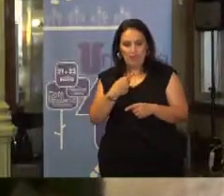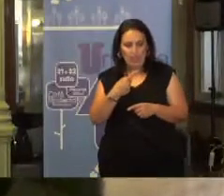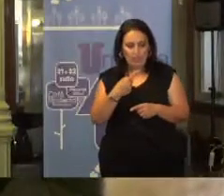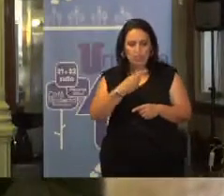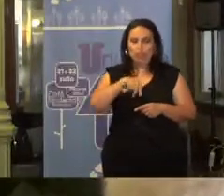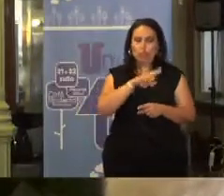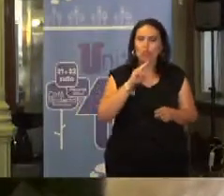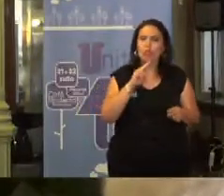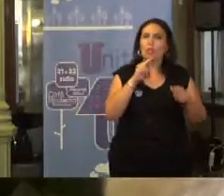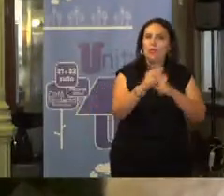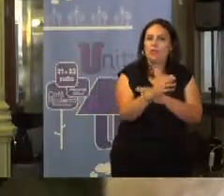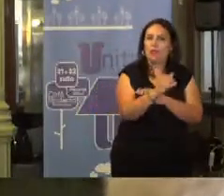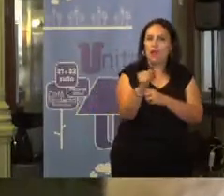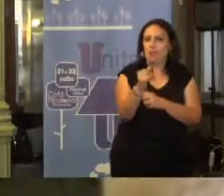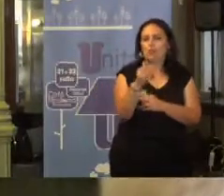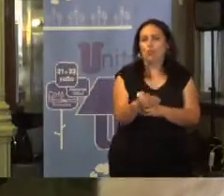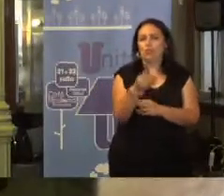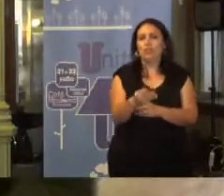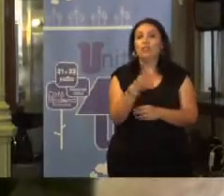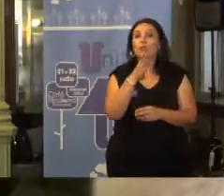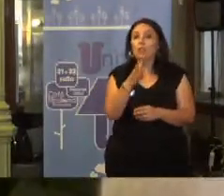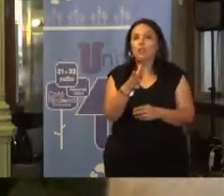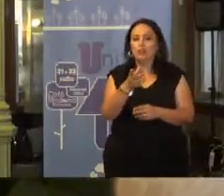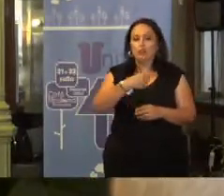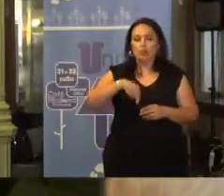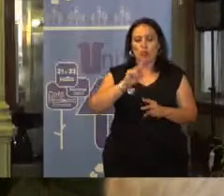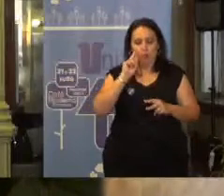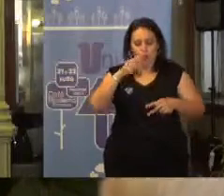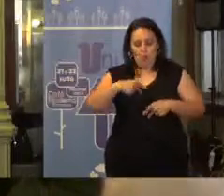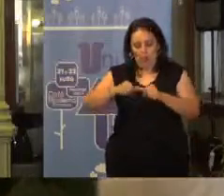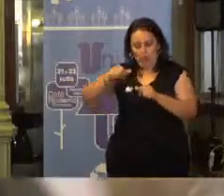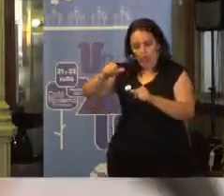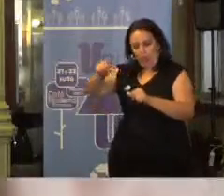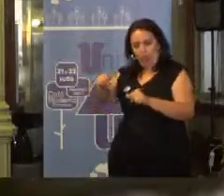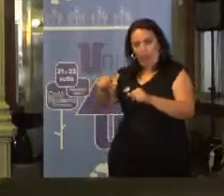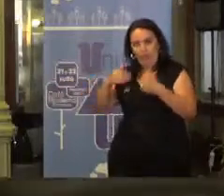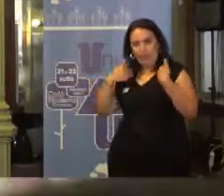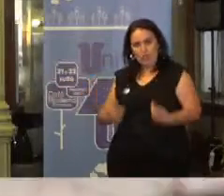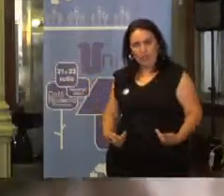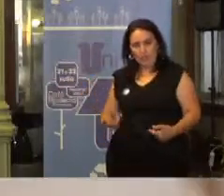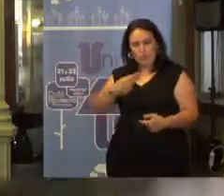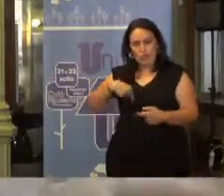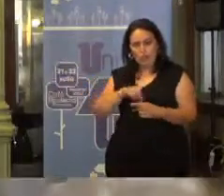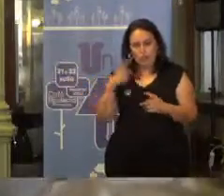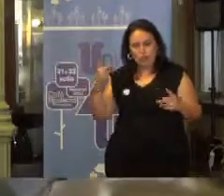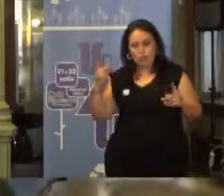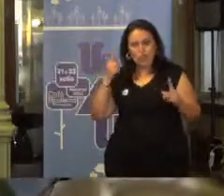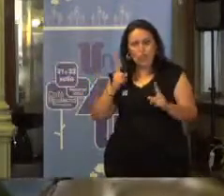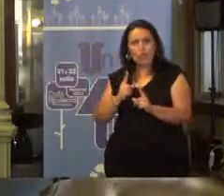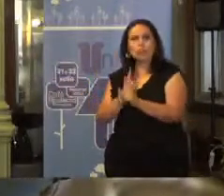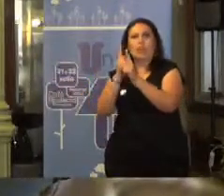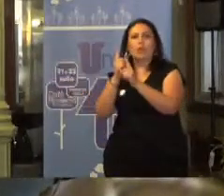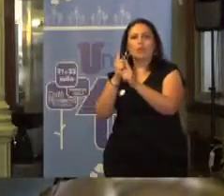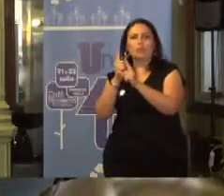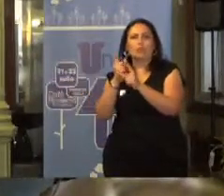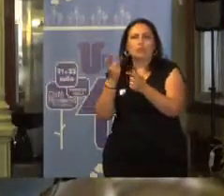importante, sobre todo porque se miramos as nosas trayectorias personais, estivemos atopándonos permanentemente, ven directamente,